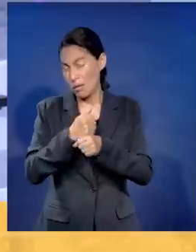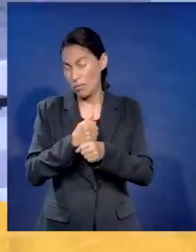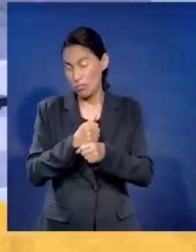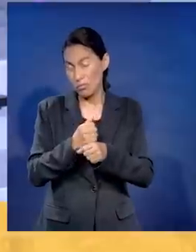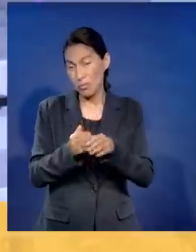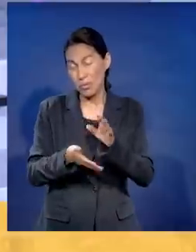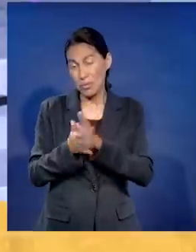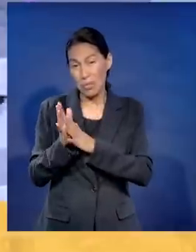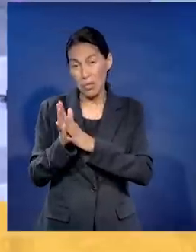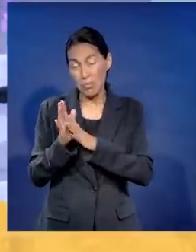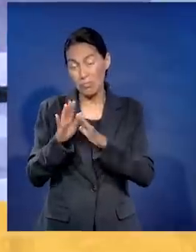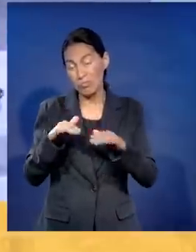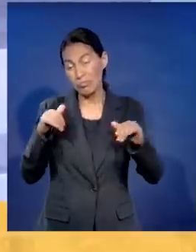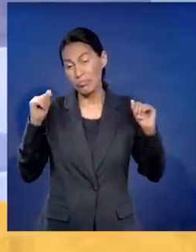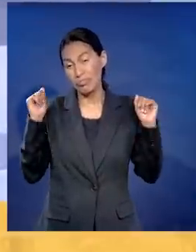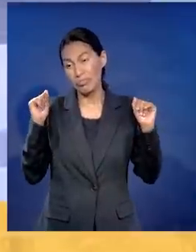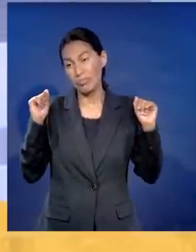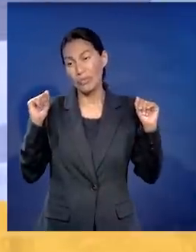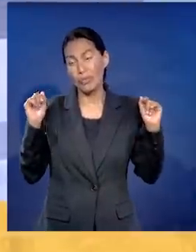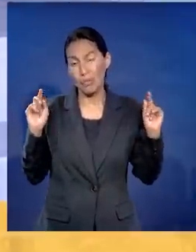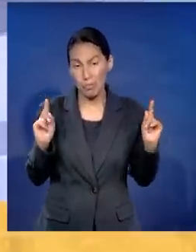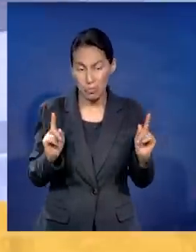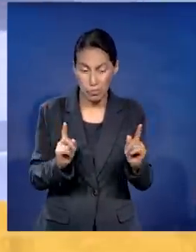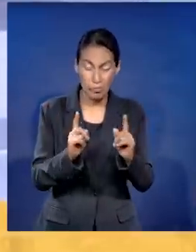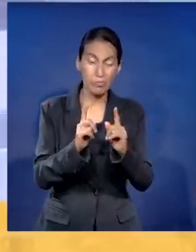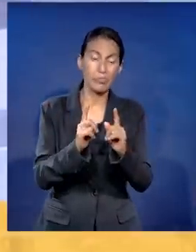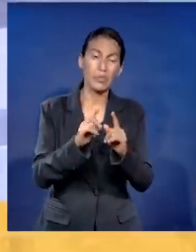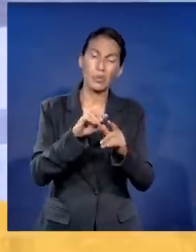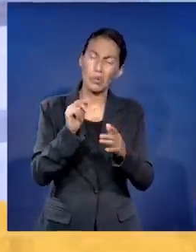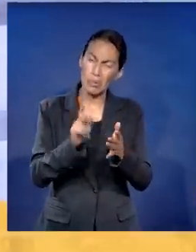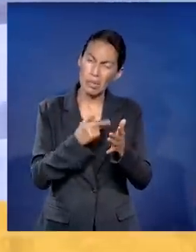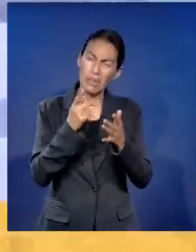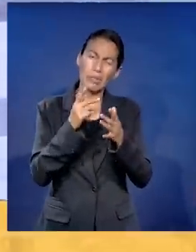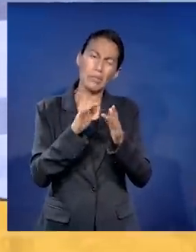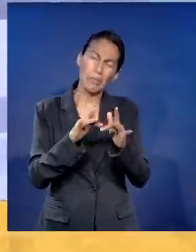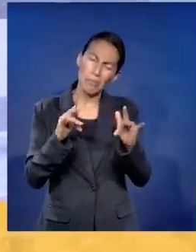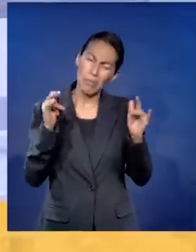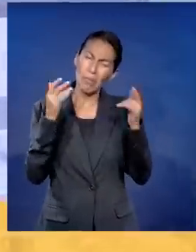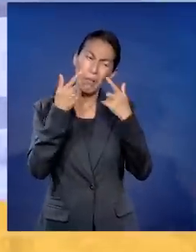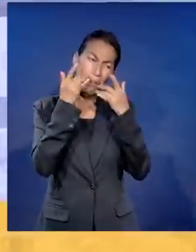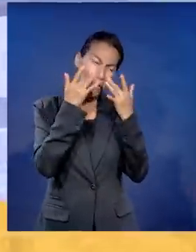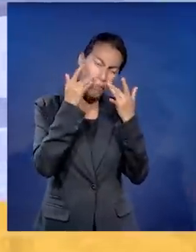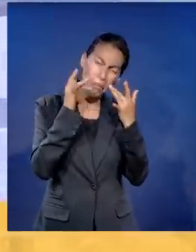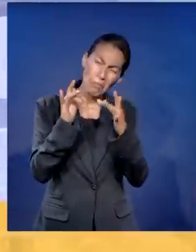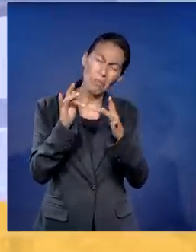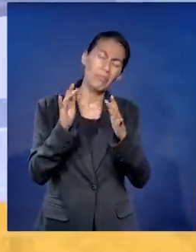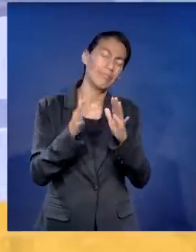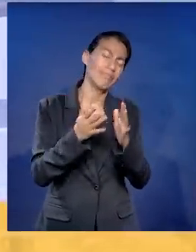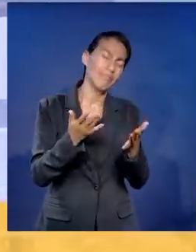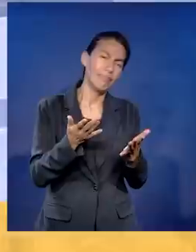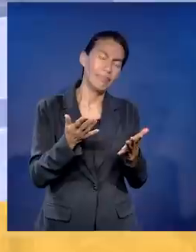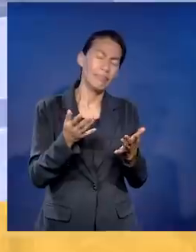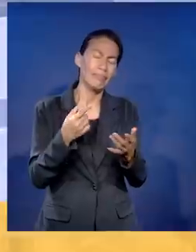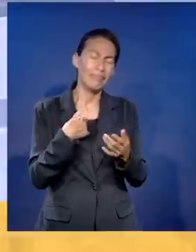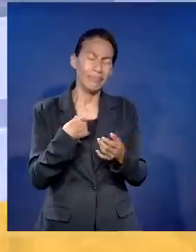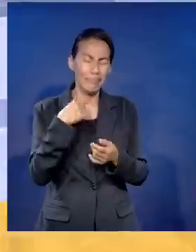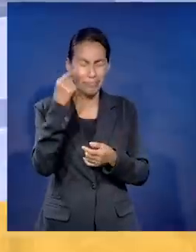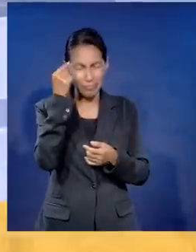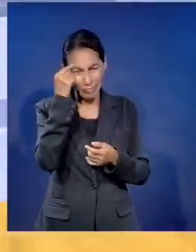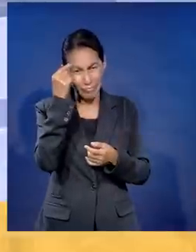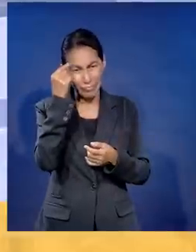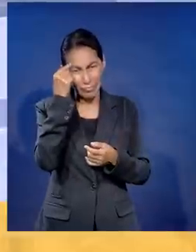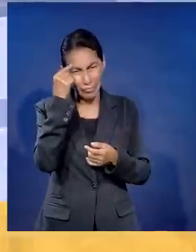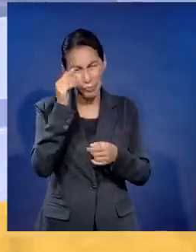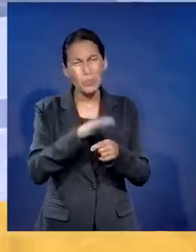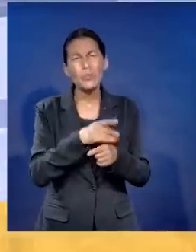vuelven a aparecer y luego se van cinco y vuelven dos por qué poco